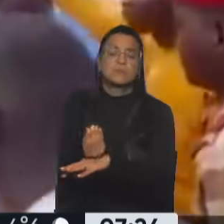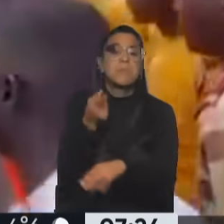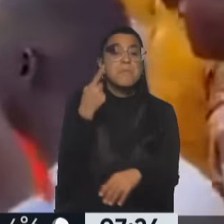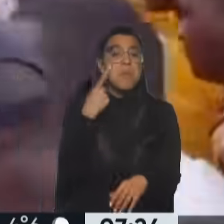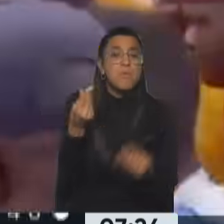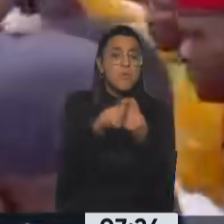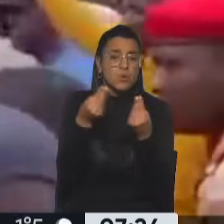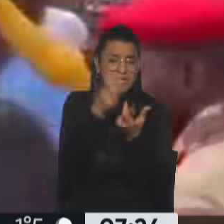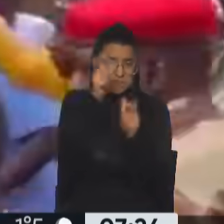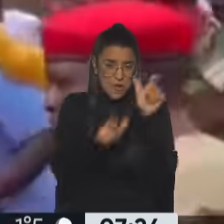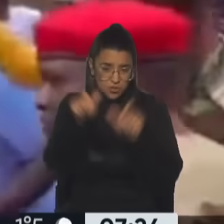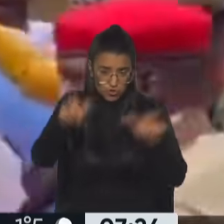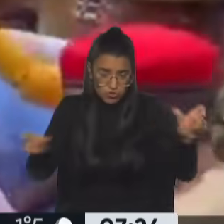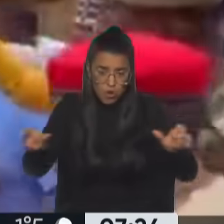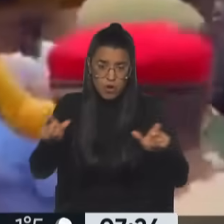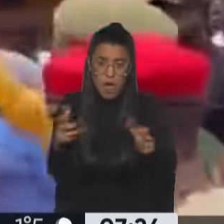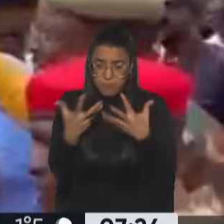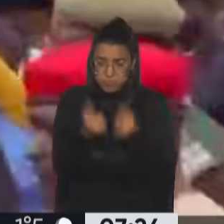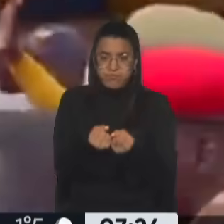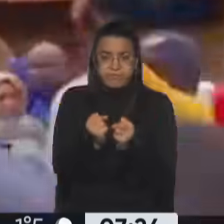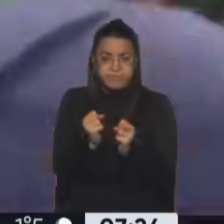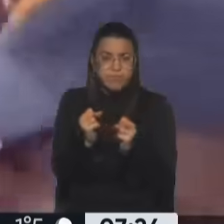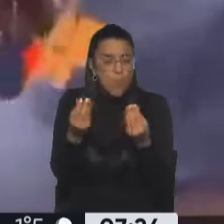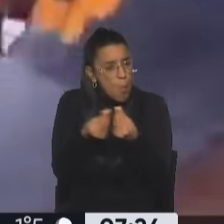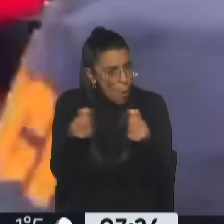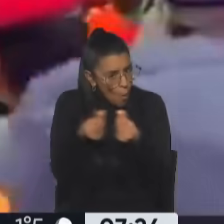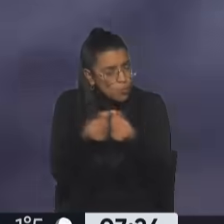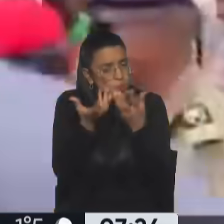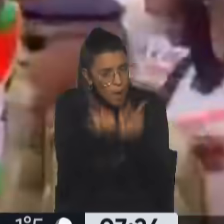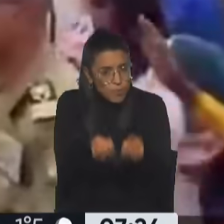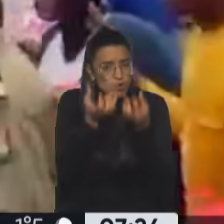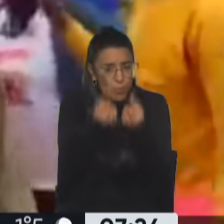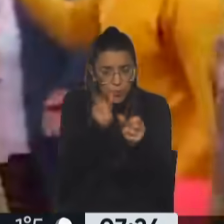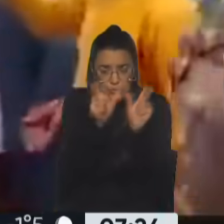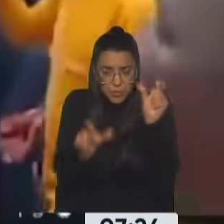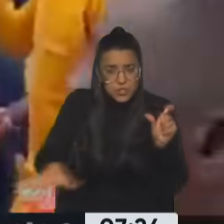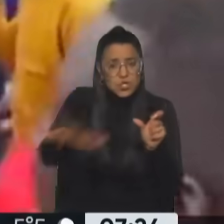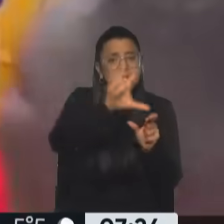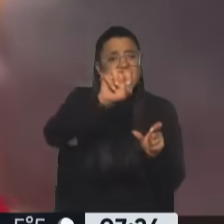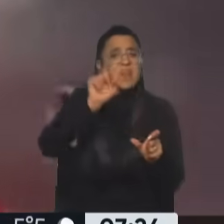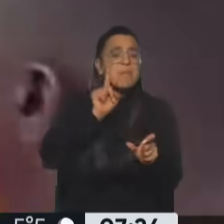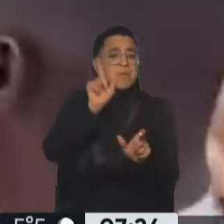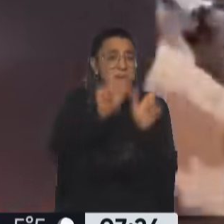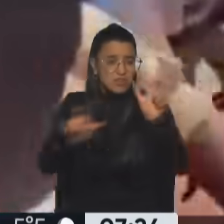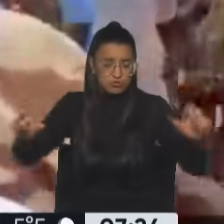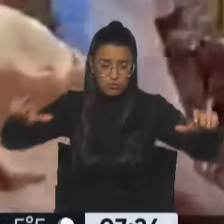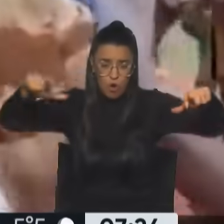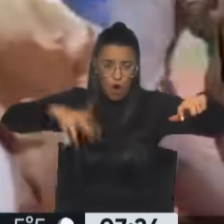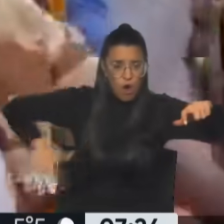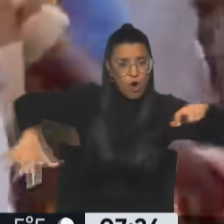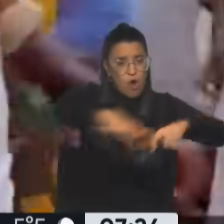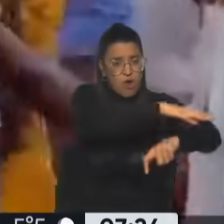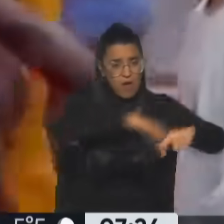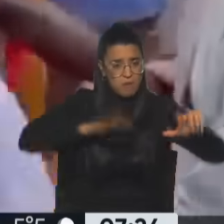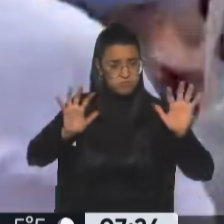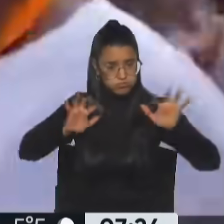la cantidad de gente que lo respalda. Sí. Tiene mucho apoyo popular, hablamos de 30.000 personas en un estadio de Niamey,